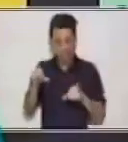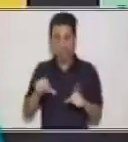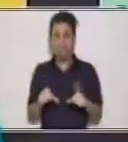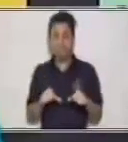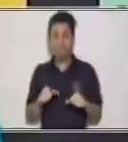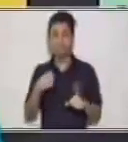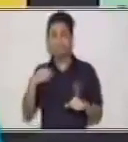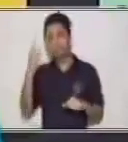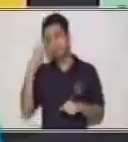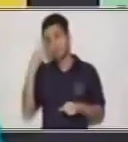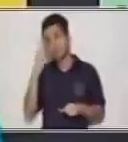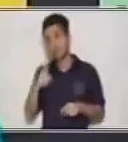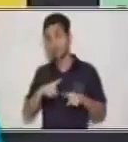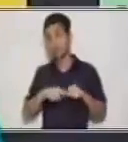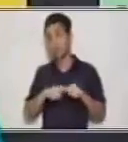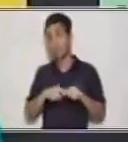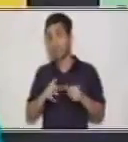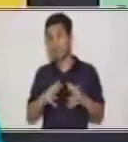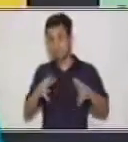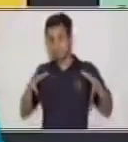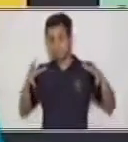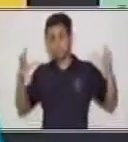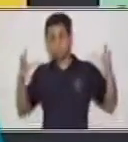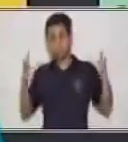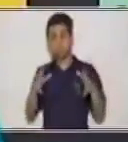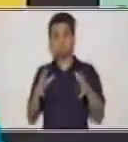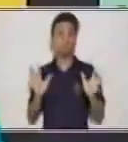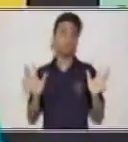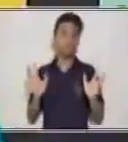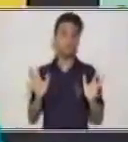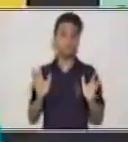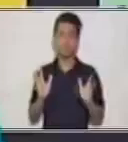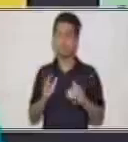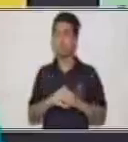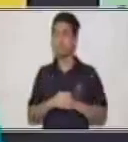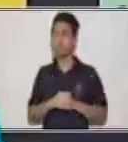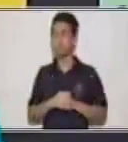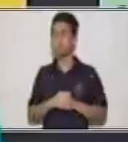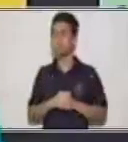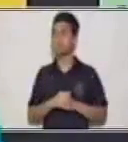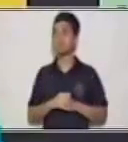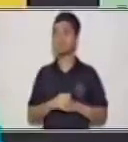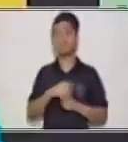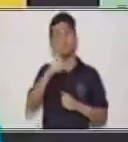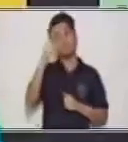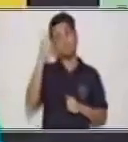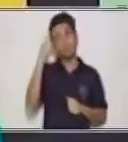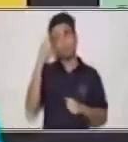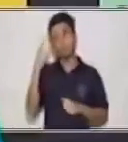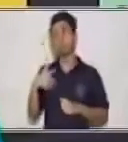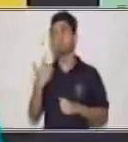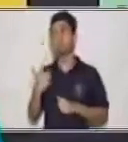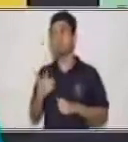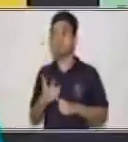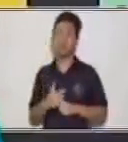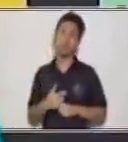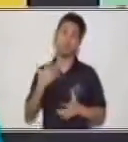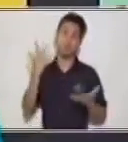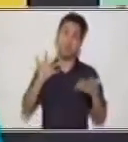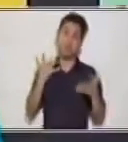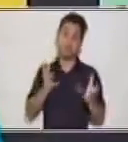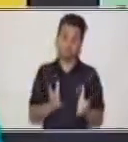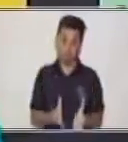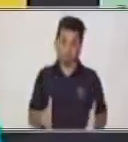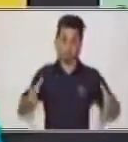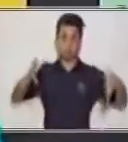depende del tamaño de la tinaja, como todo recipiente. La tinaja la podríamos medir en una medida grande, sería galones. Yo